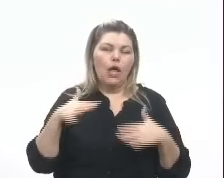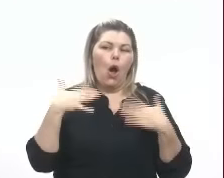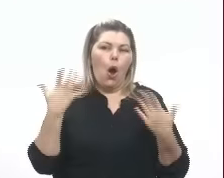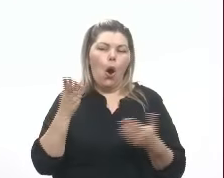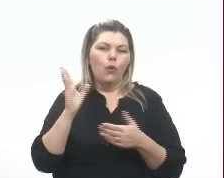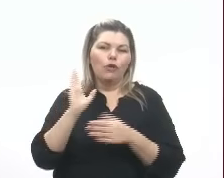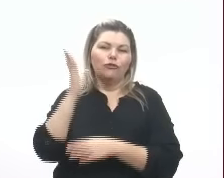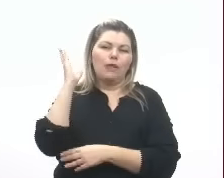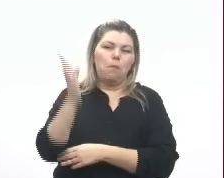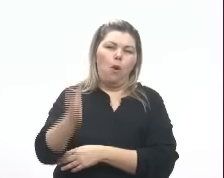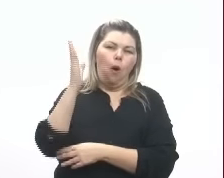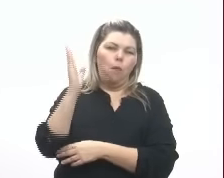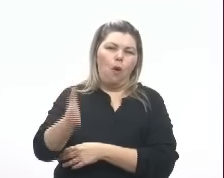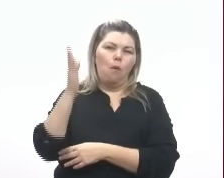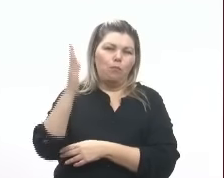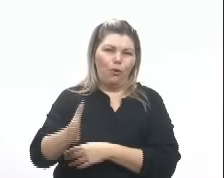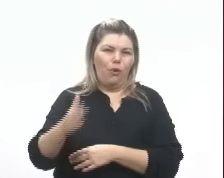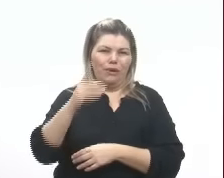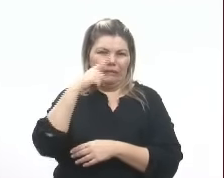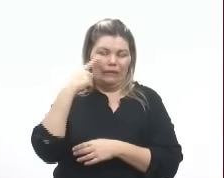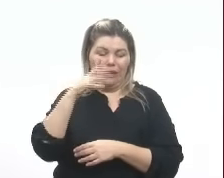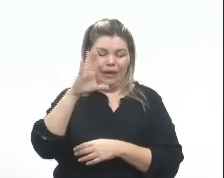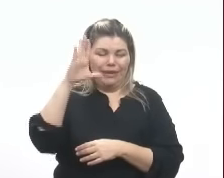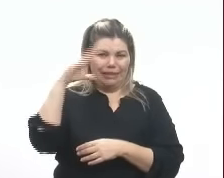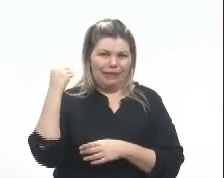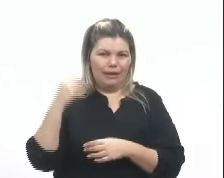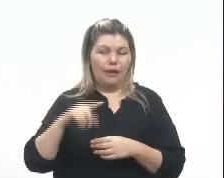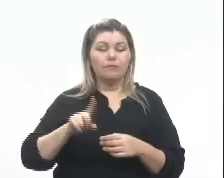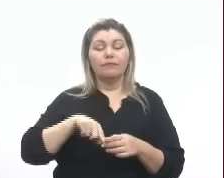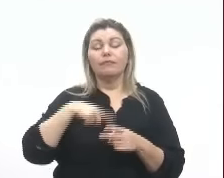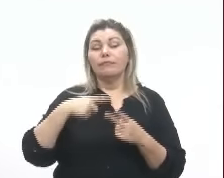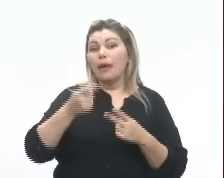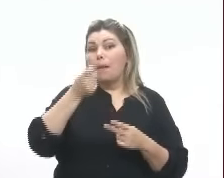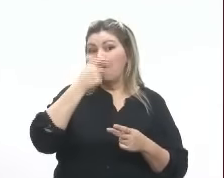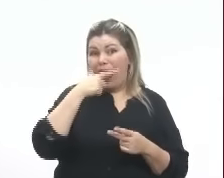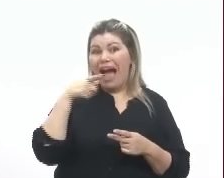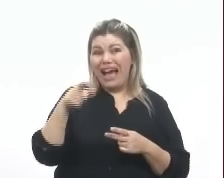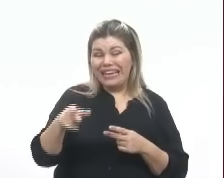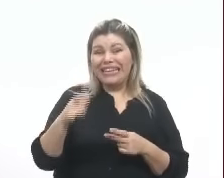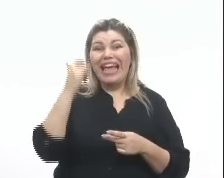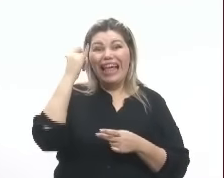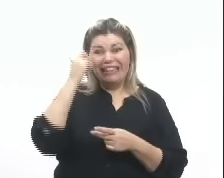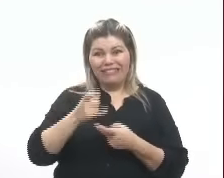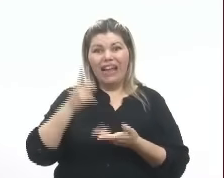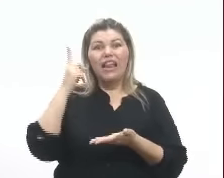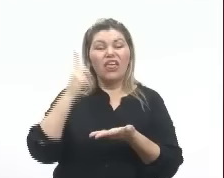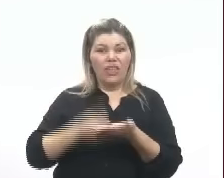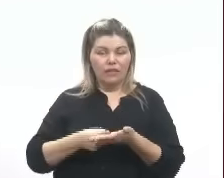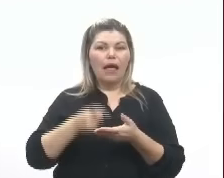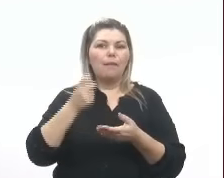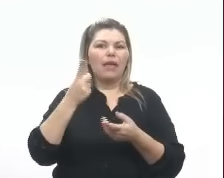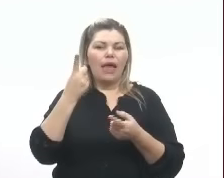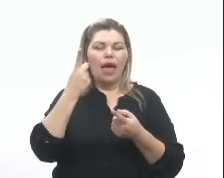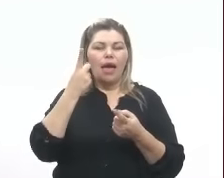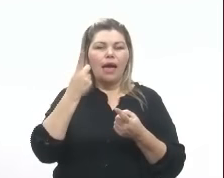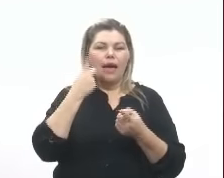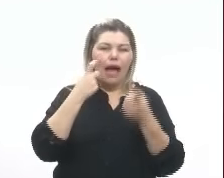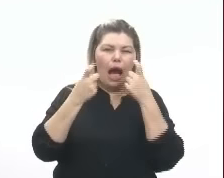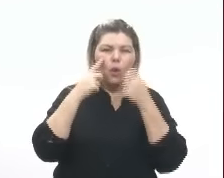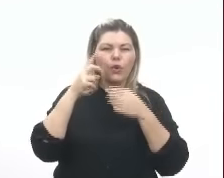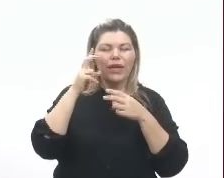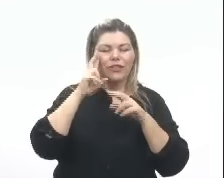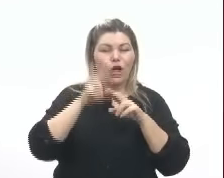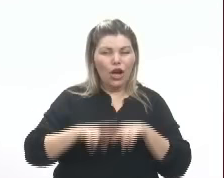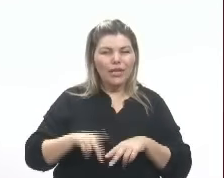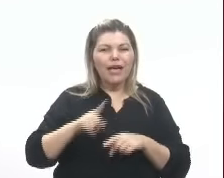noche. Macri, que tiene ahí un dictamen de la Auditoría General del Correo, que tiene rechazado sus